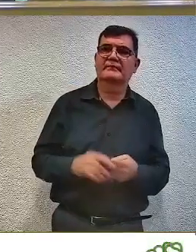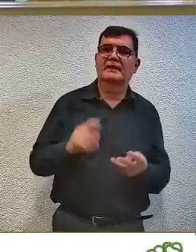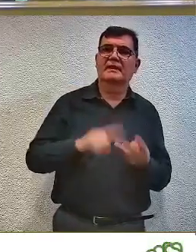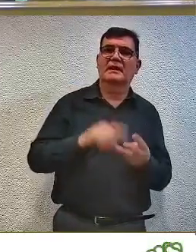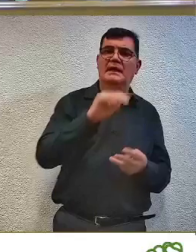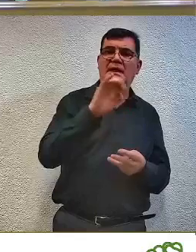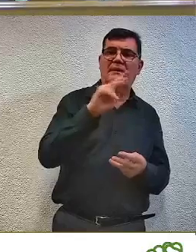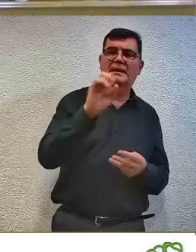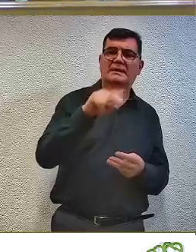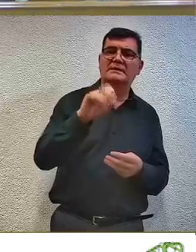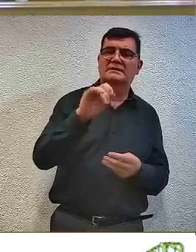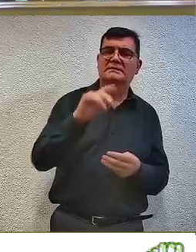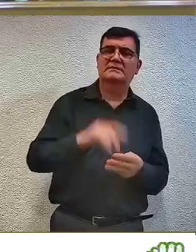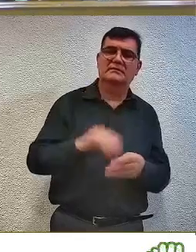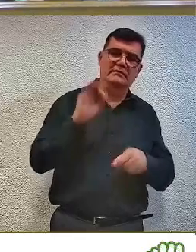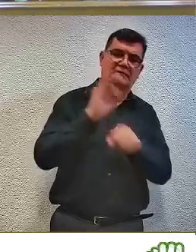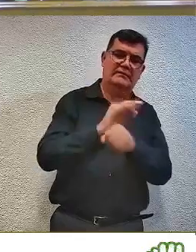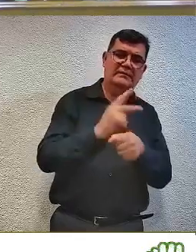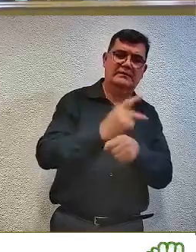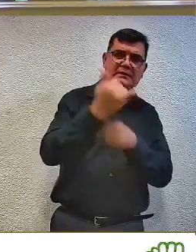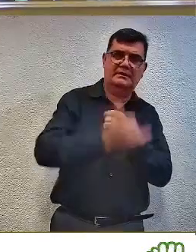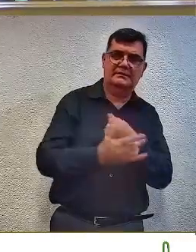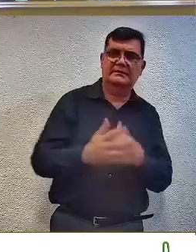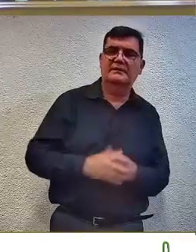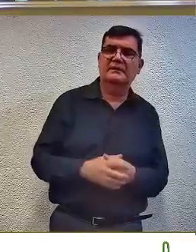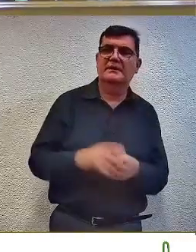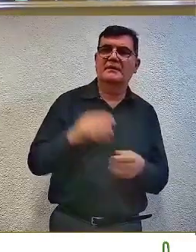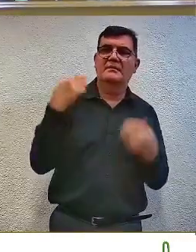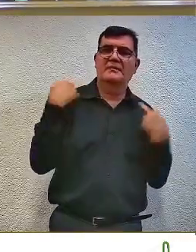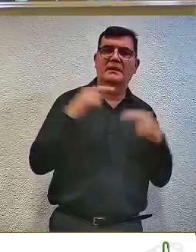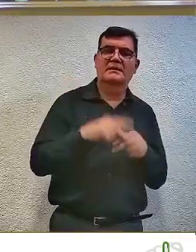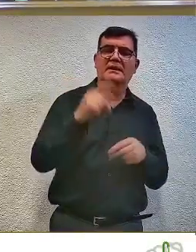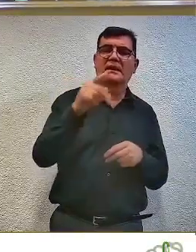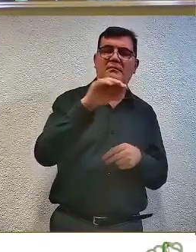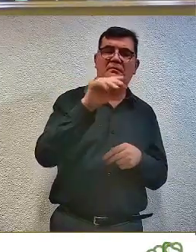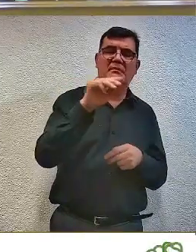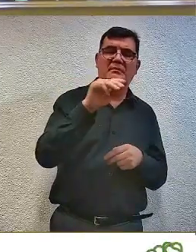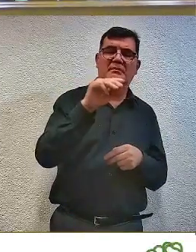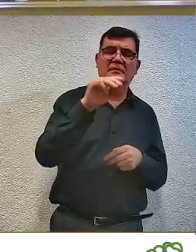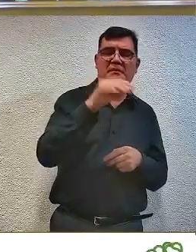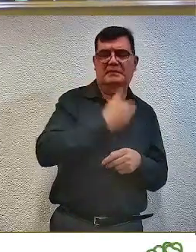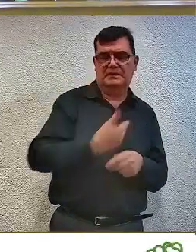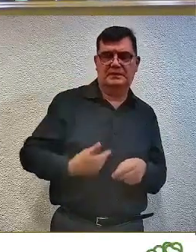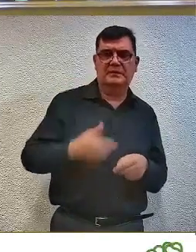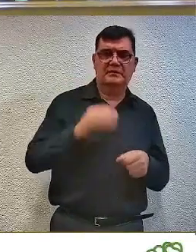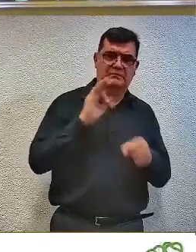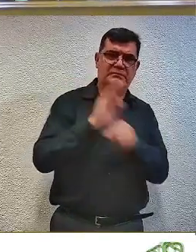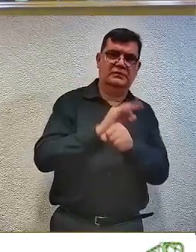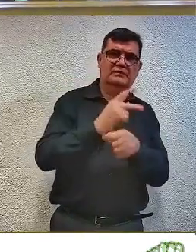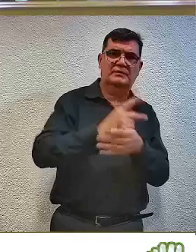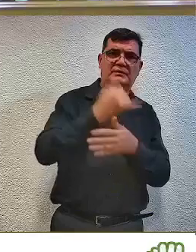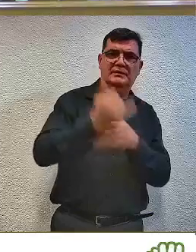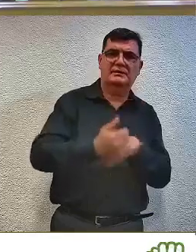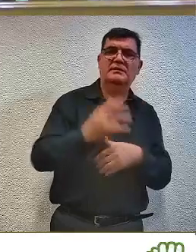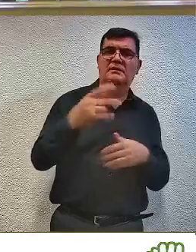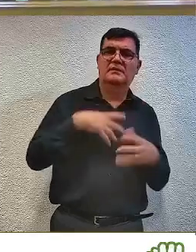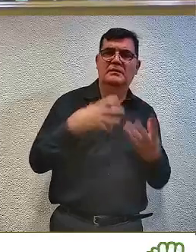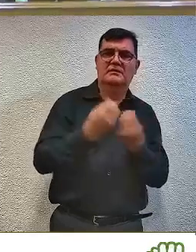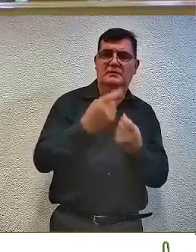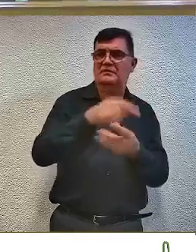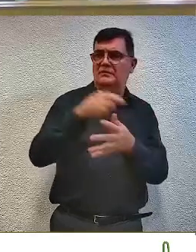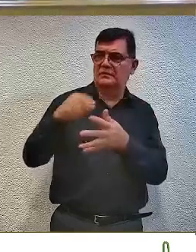Magistrada Evelyn Rodríguez Sinol. A favor del proyecto. Magistrada presidenta Almadelia Eugenio Alcaraz. Con el proyecto. Magistrada presidenta,